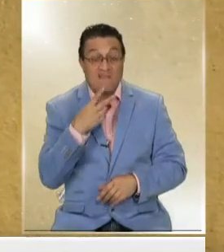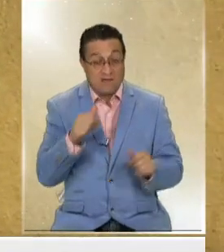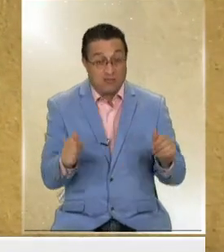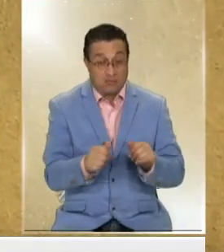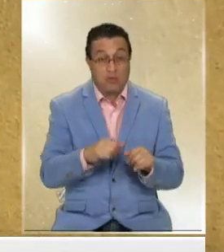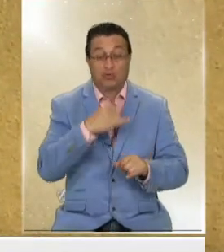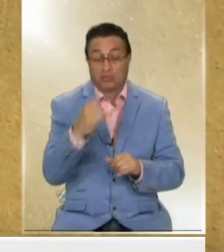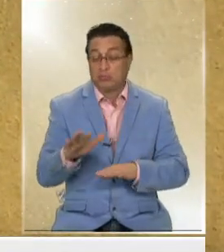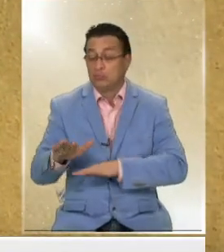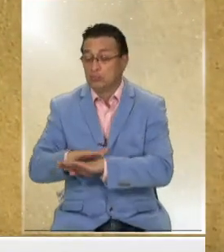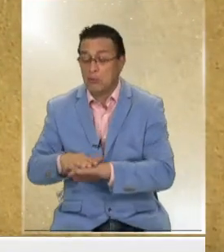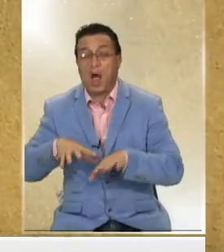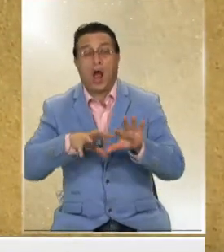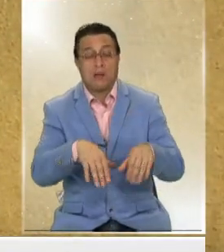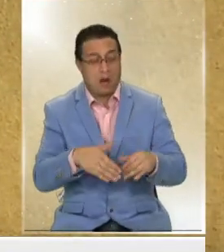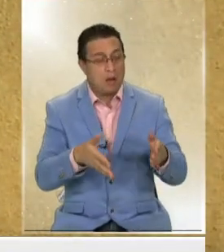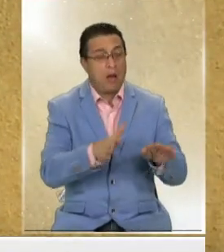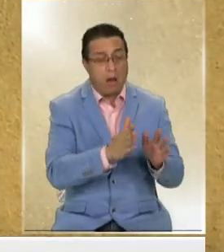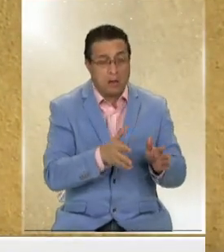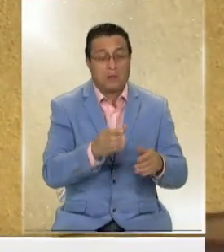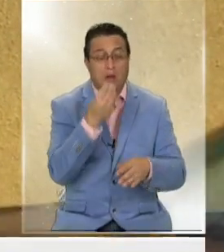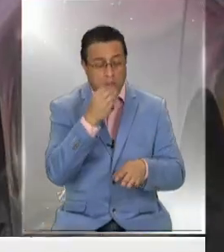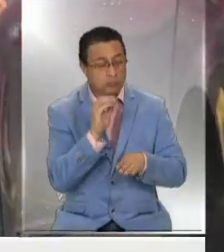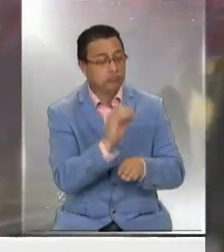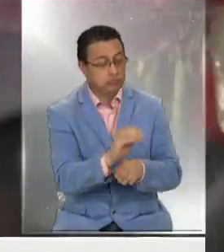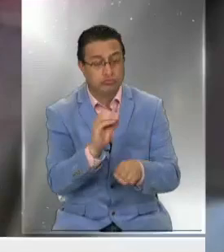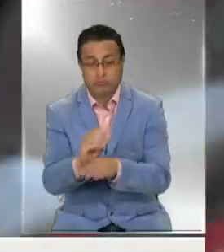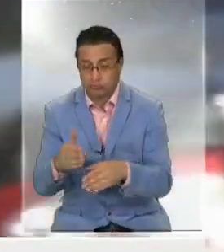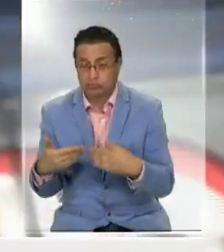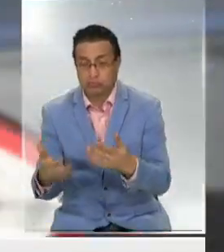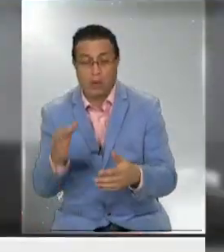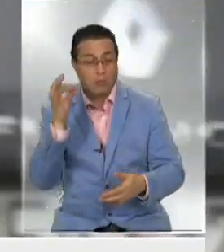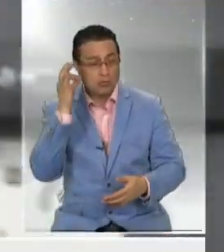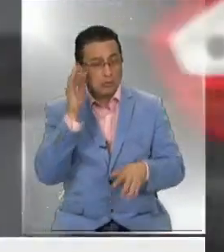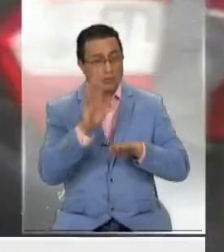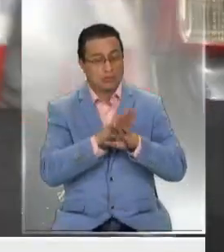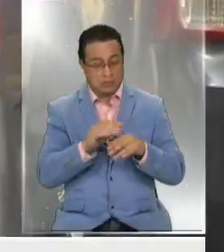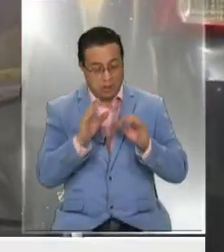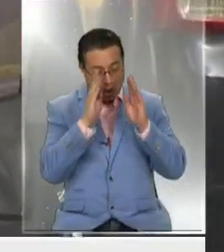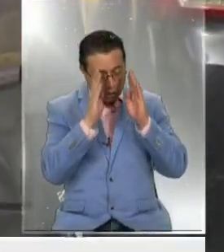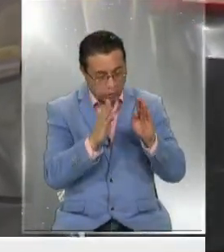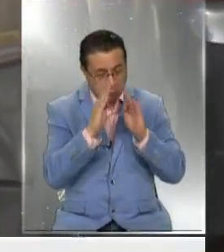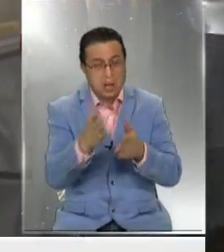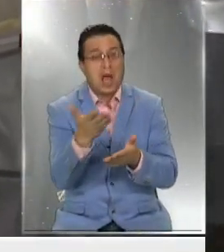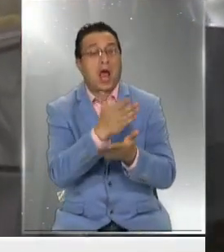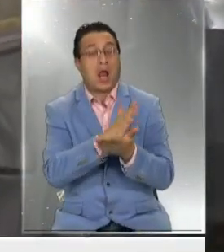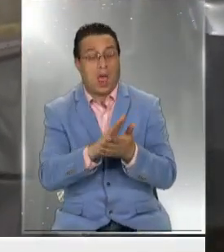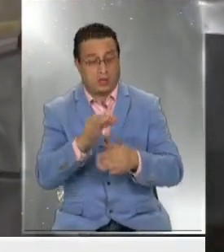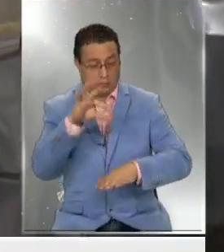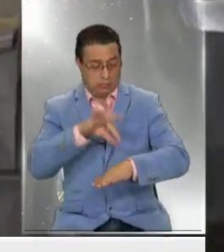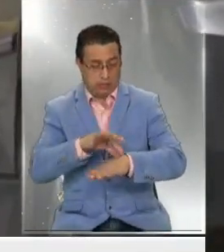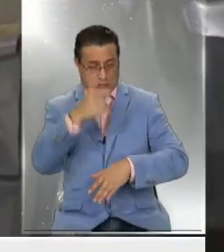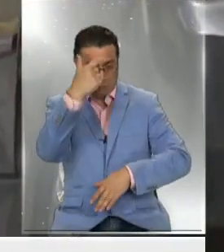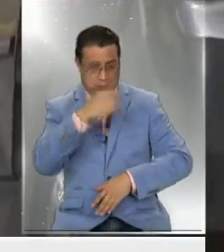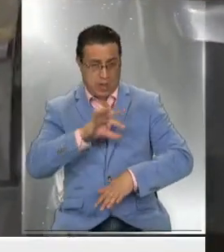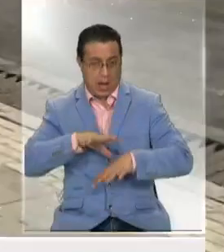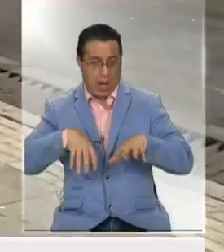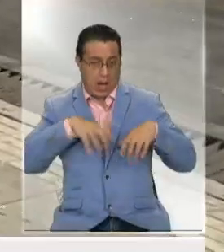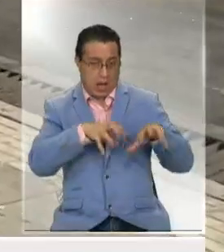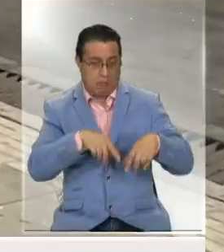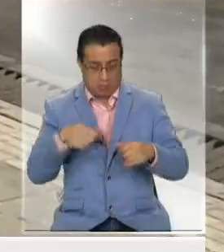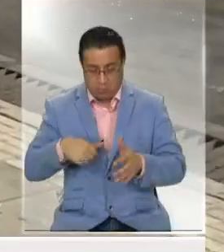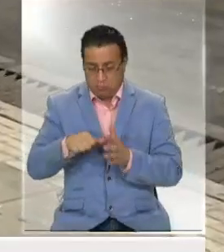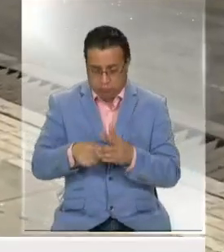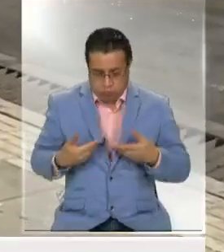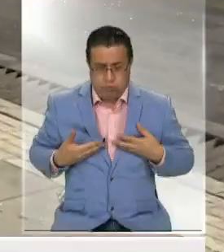acostumbraba a cuidar a los animales de la calle, los alimentaba. Además les daba atención veterinaria gratuita, hasta los operaba si era necesario.